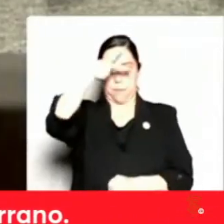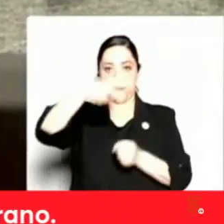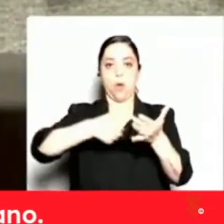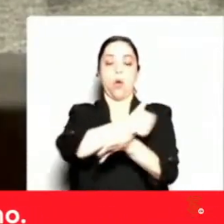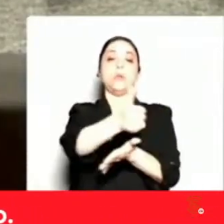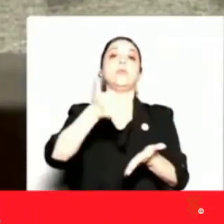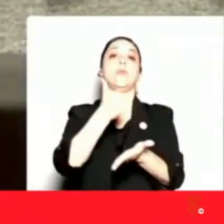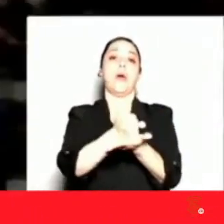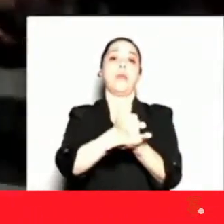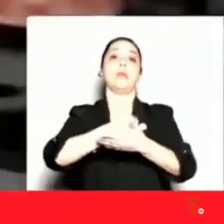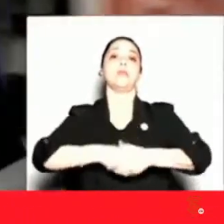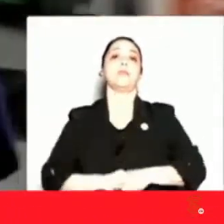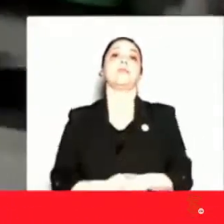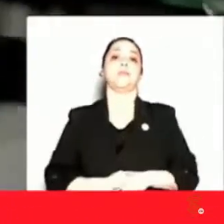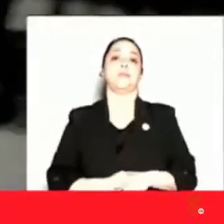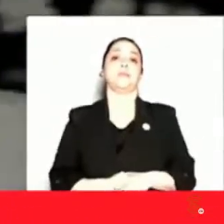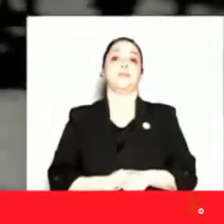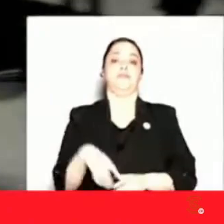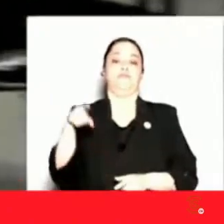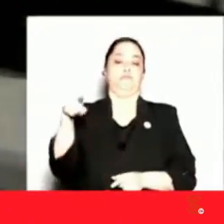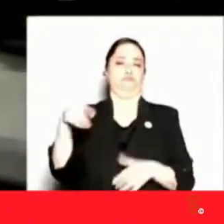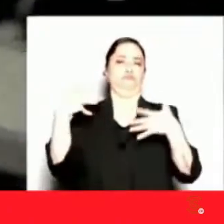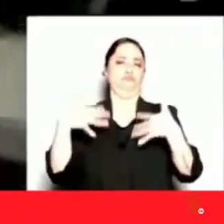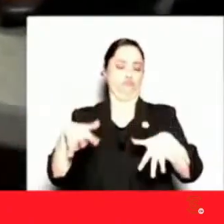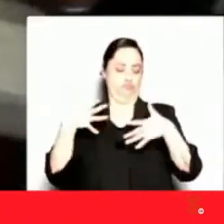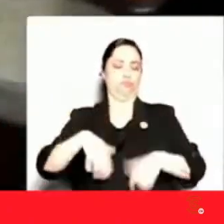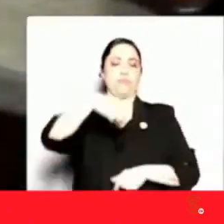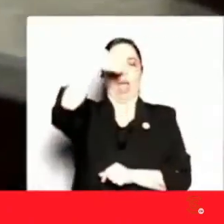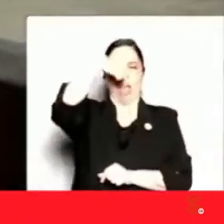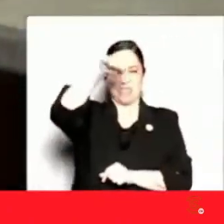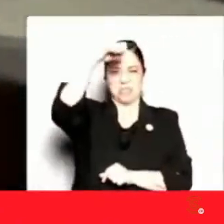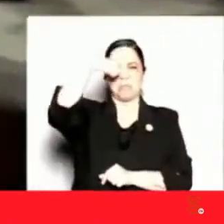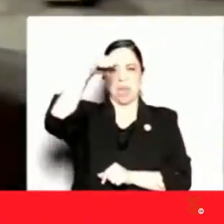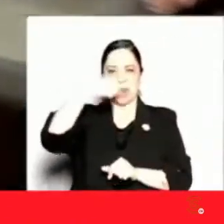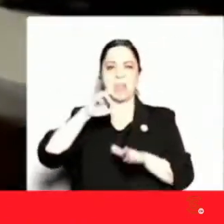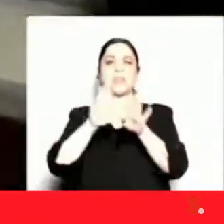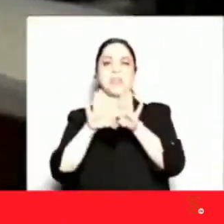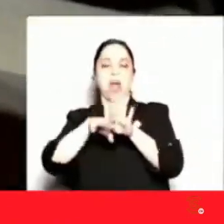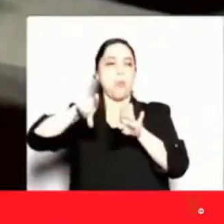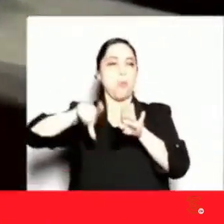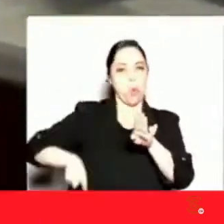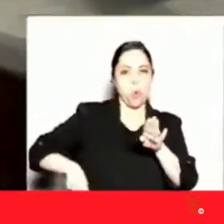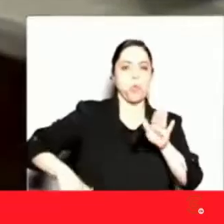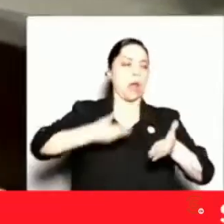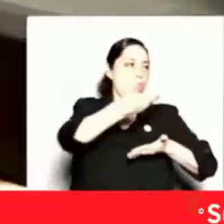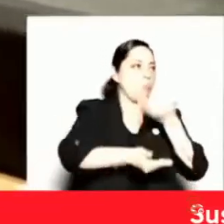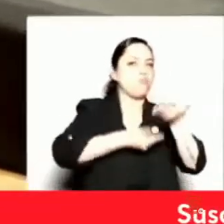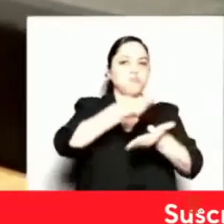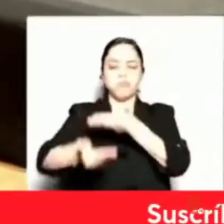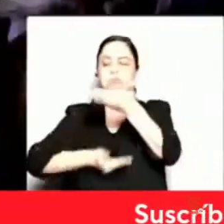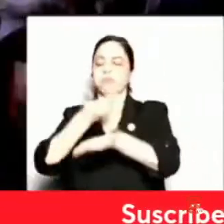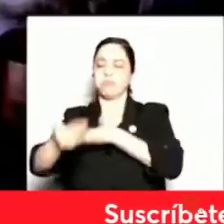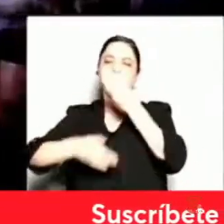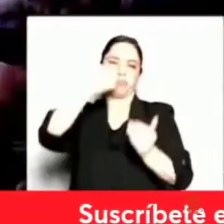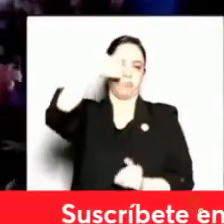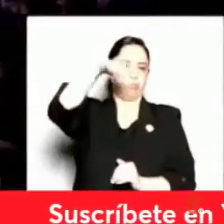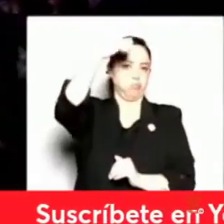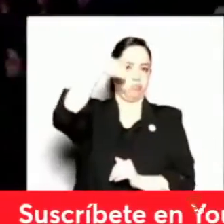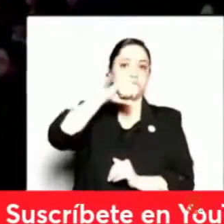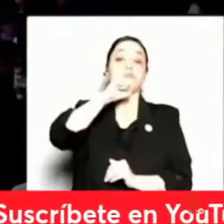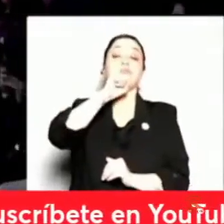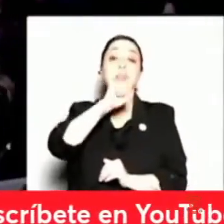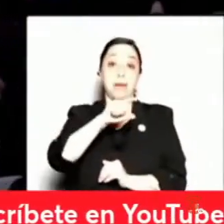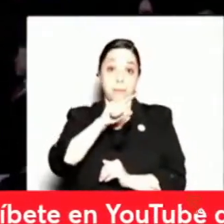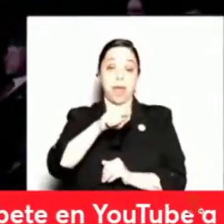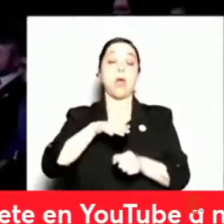México. Es un experimentado servidor público y además